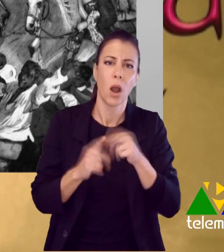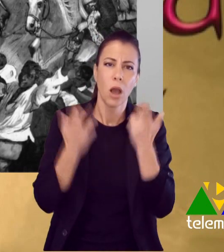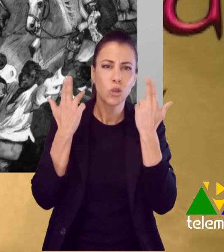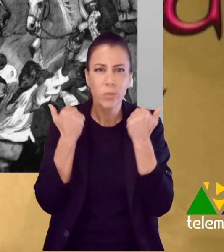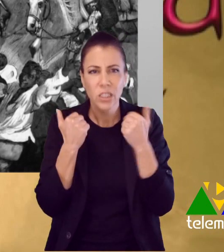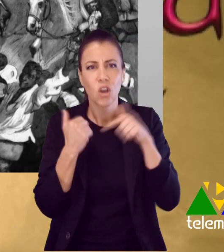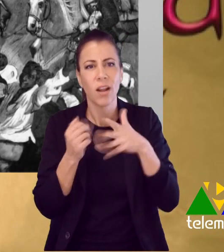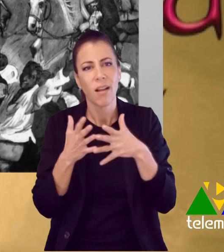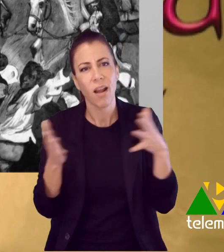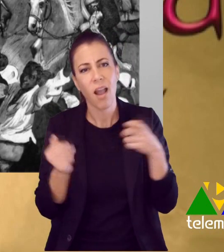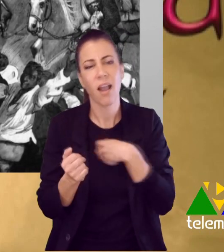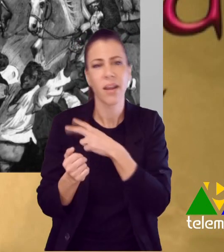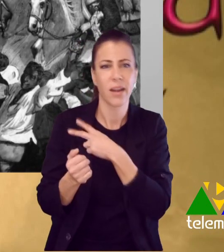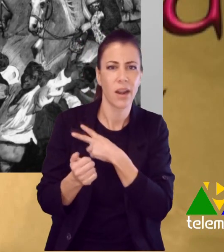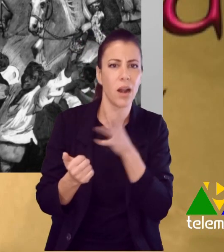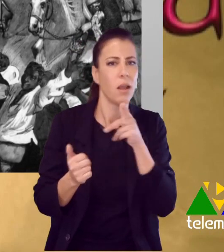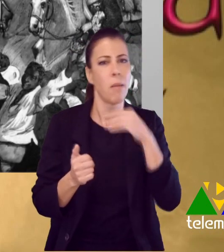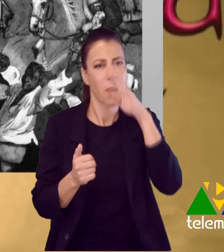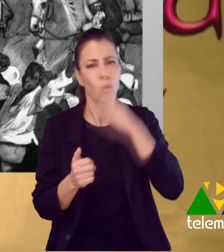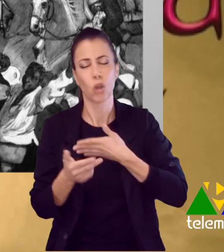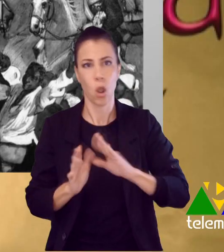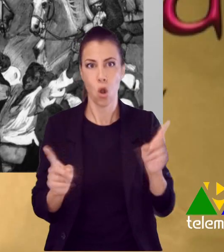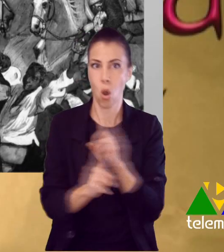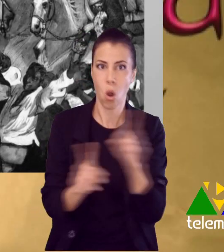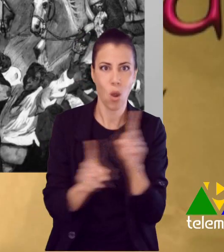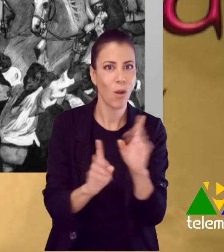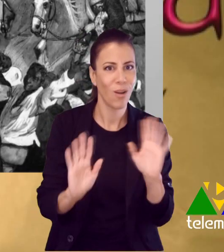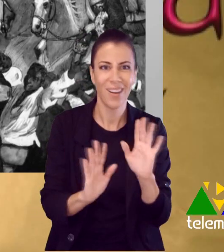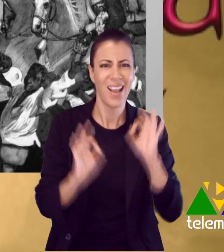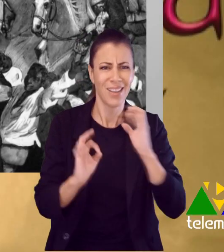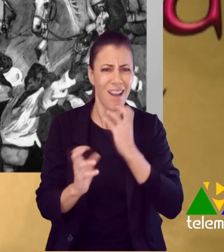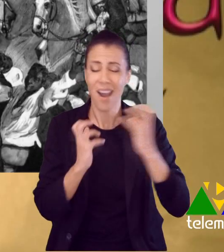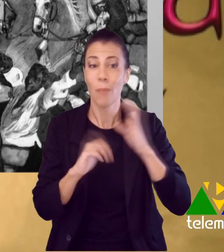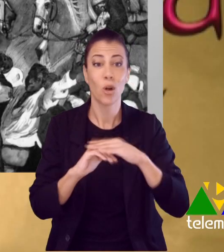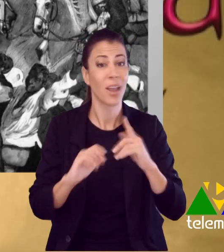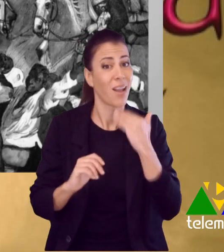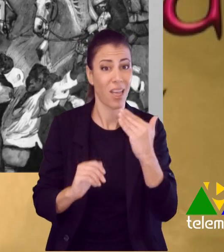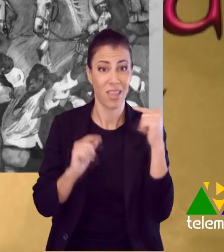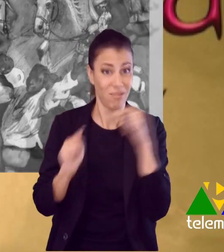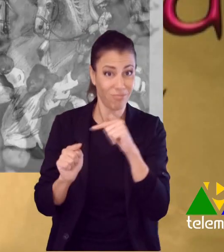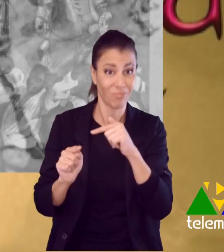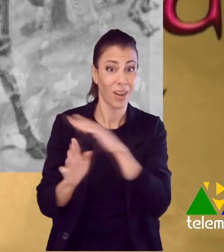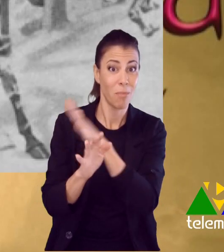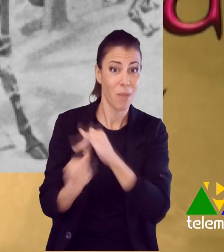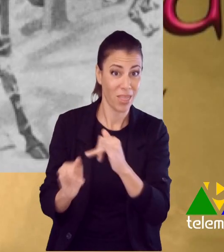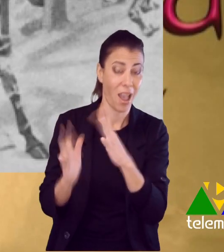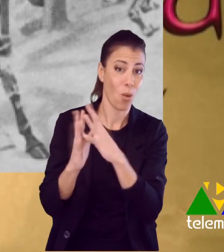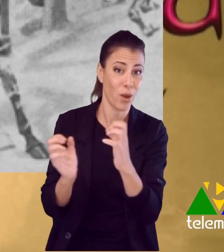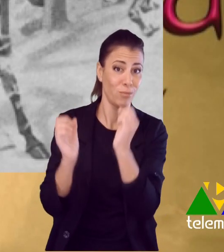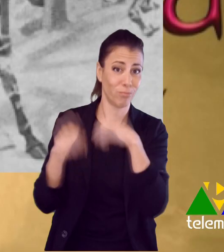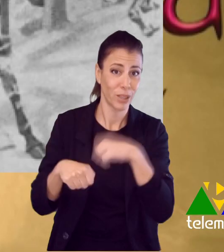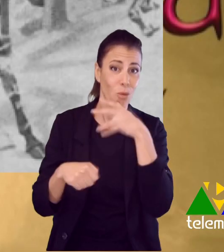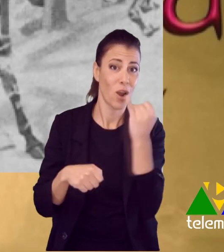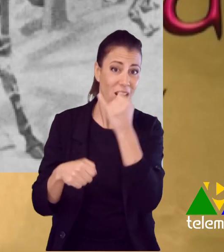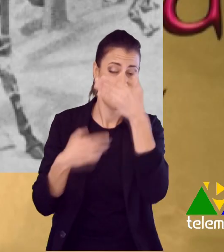que este es el gran general, viva el padre de nuestro hijo, sino porque había librado a muchísimos jóvenes motrileños a llegar a un acuerdo con el sultán